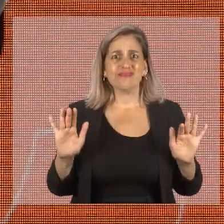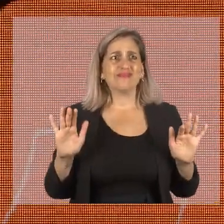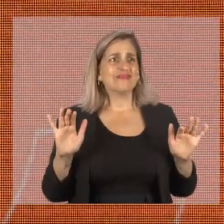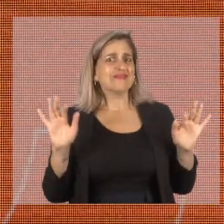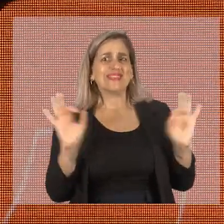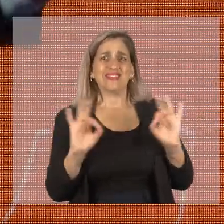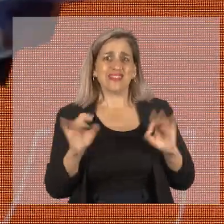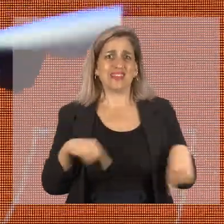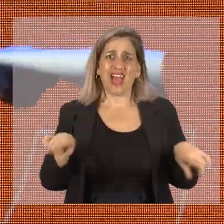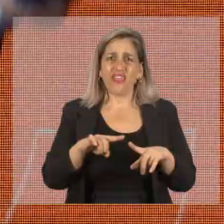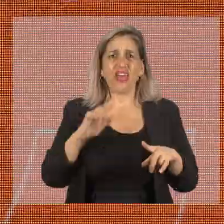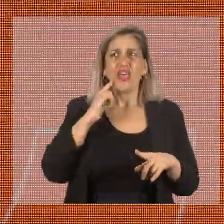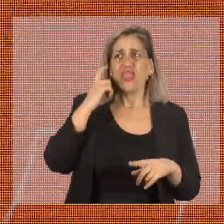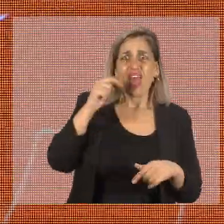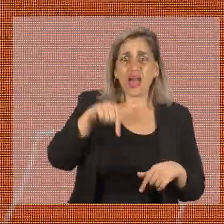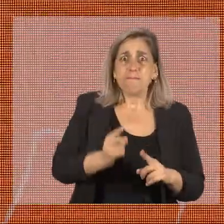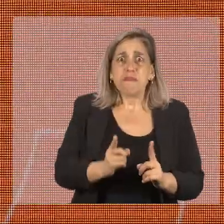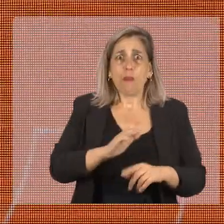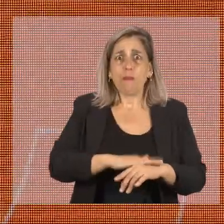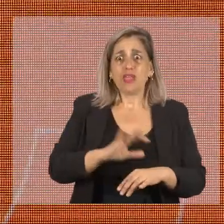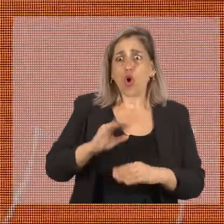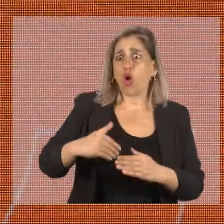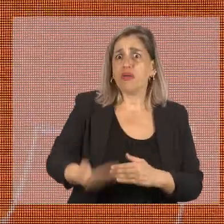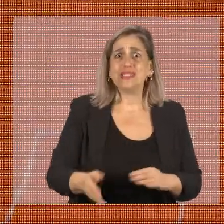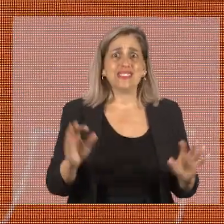No aportaron una idea ahí ni aportaron ideas posteriormente.